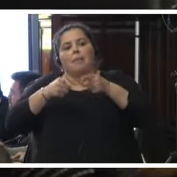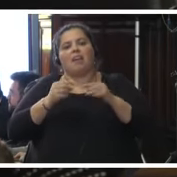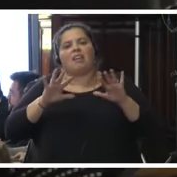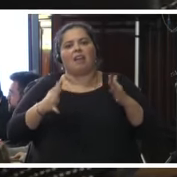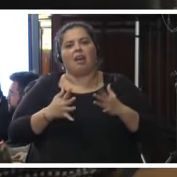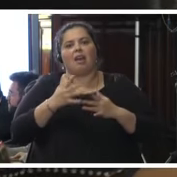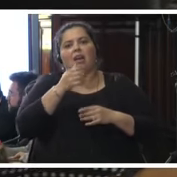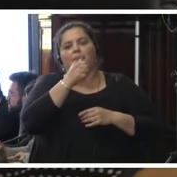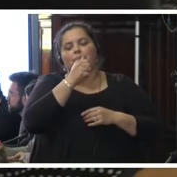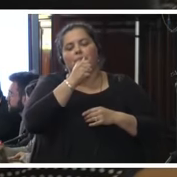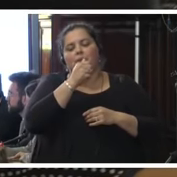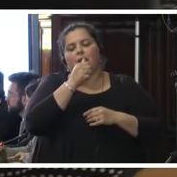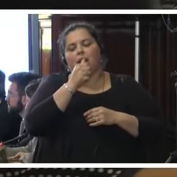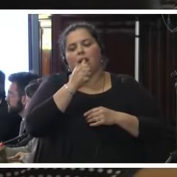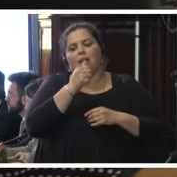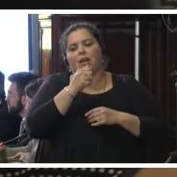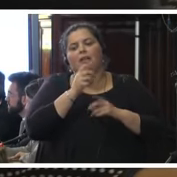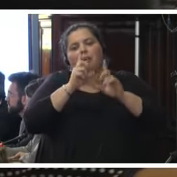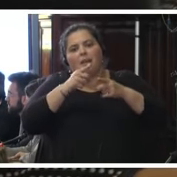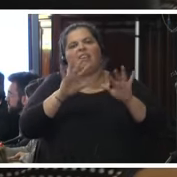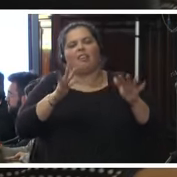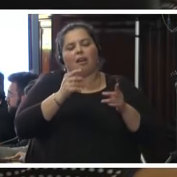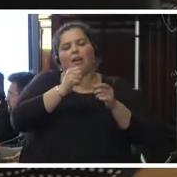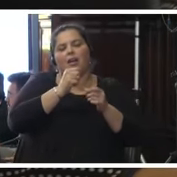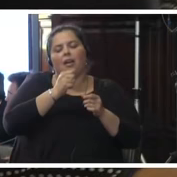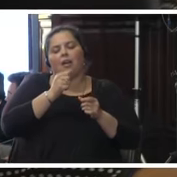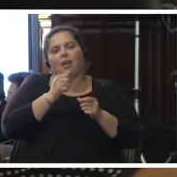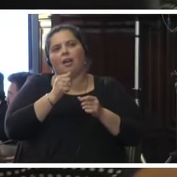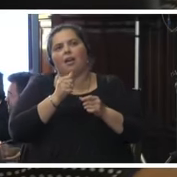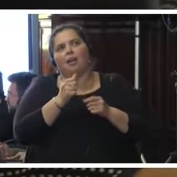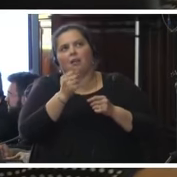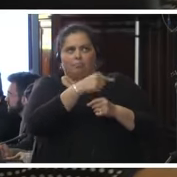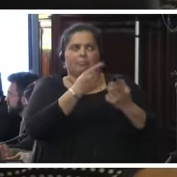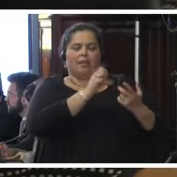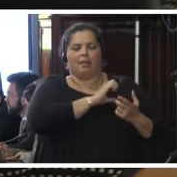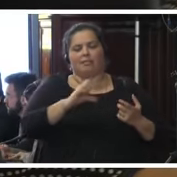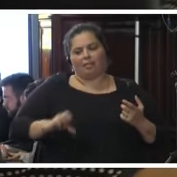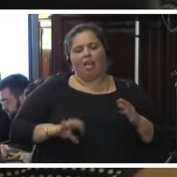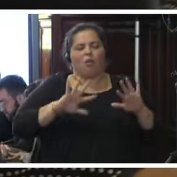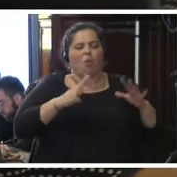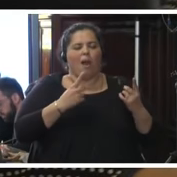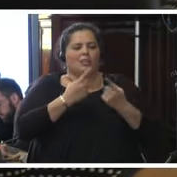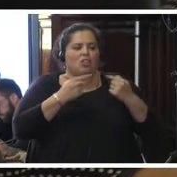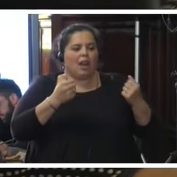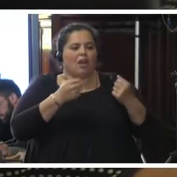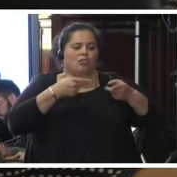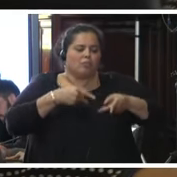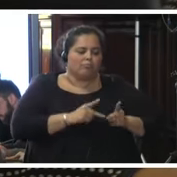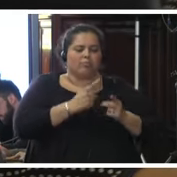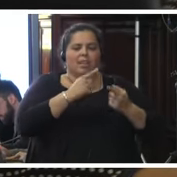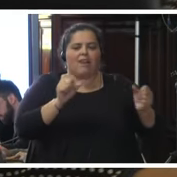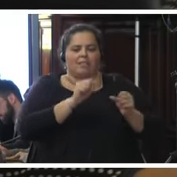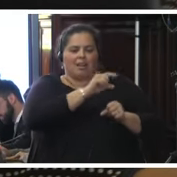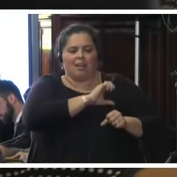con el ilustre Estado brasilero, ¿cuáles serían las medidas que el Estado, que el gobierno